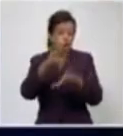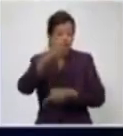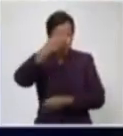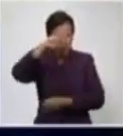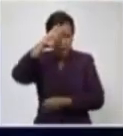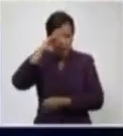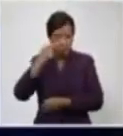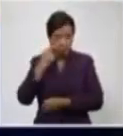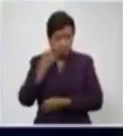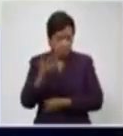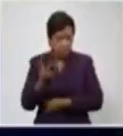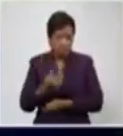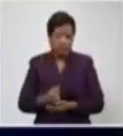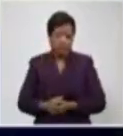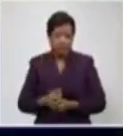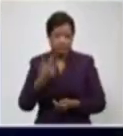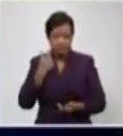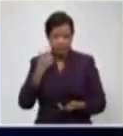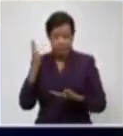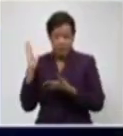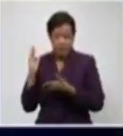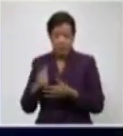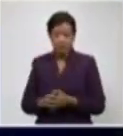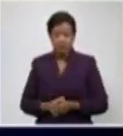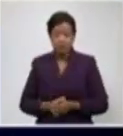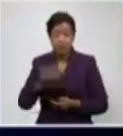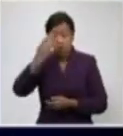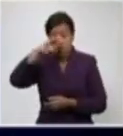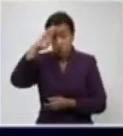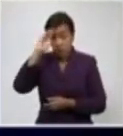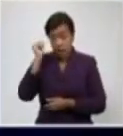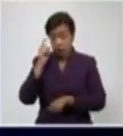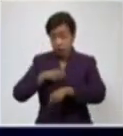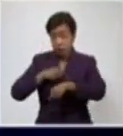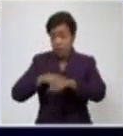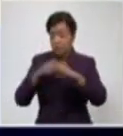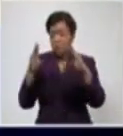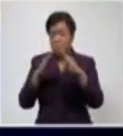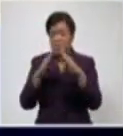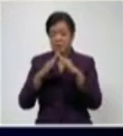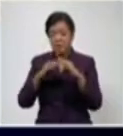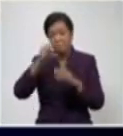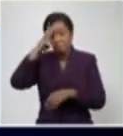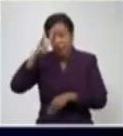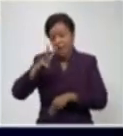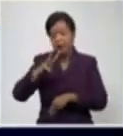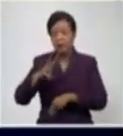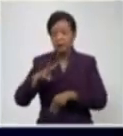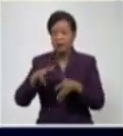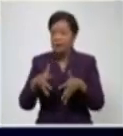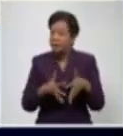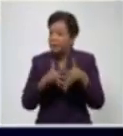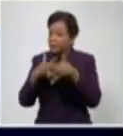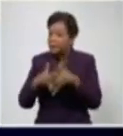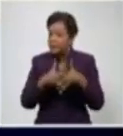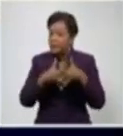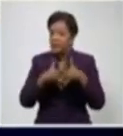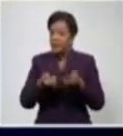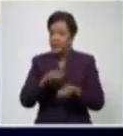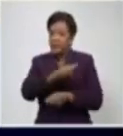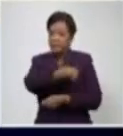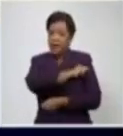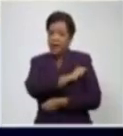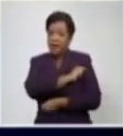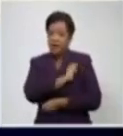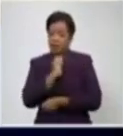ven. Que pasa la mayor parte del tiempo entre México, Estados Unidos, España. Cuando vino fue